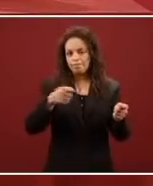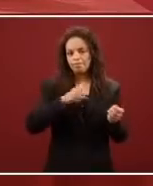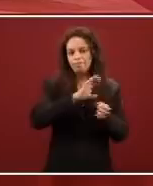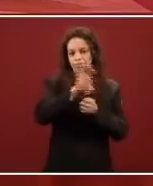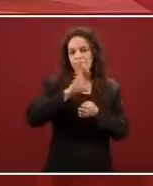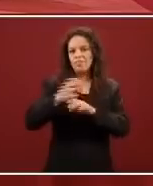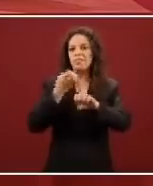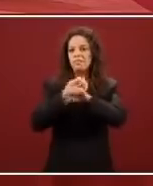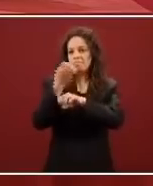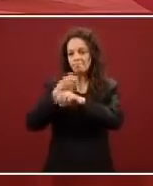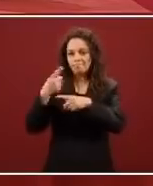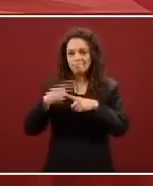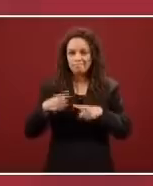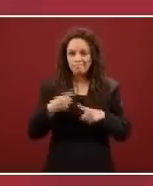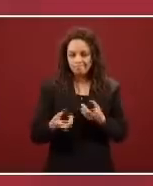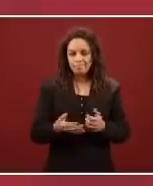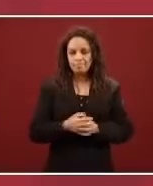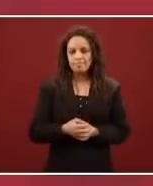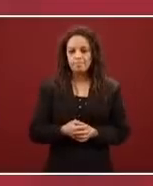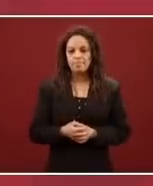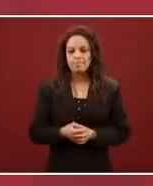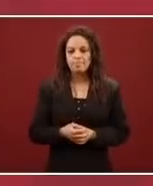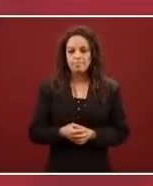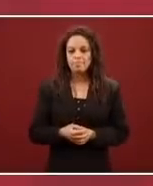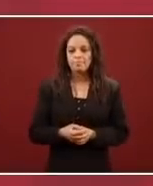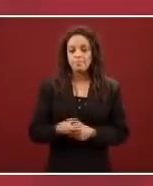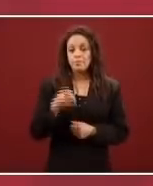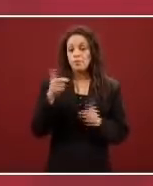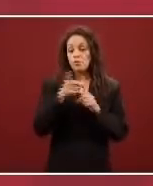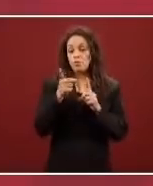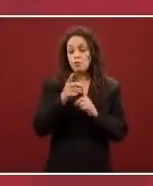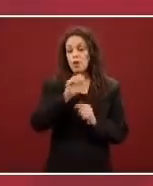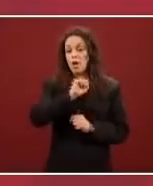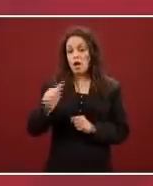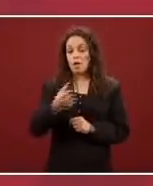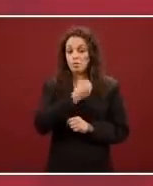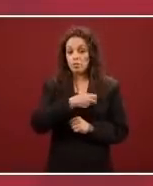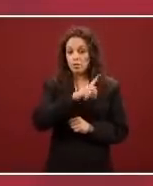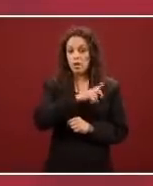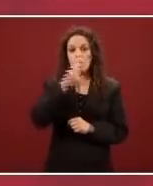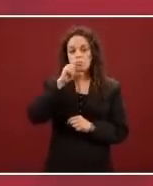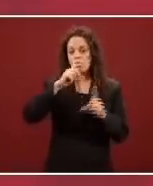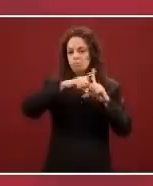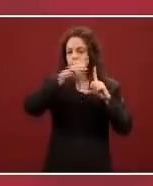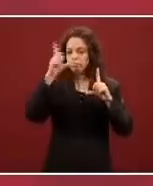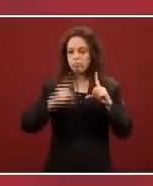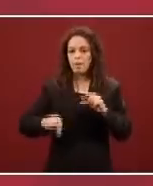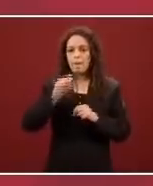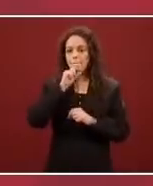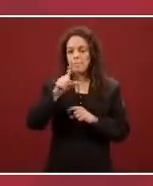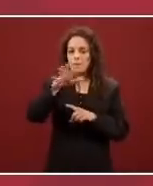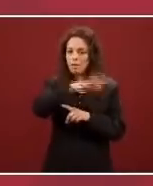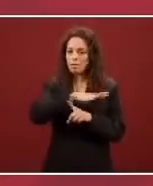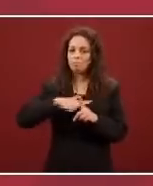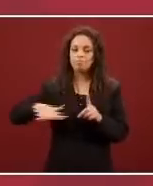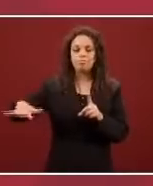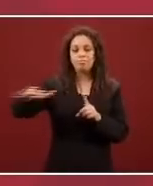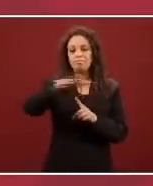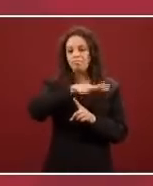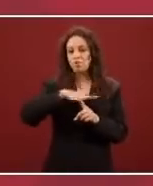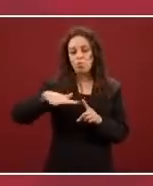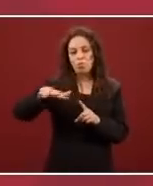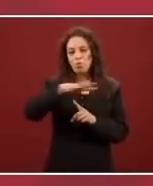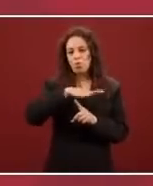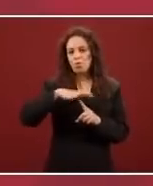coordinación, no es una distribución solamente para el sector salud, sino es una distribución nacional, que en su momento es para todas